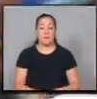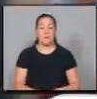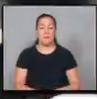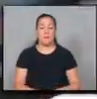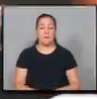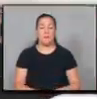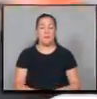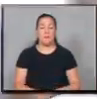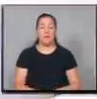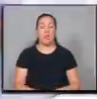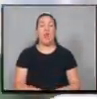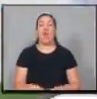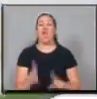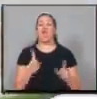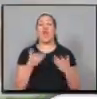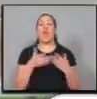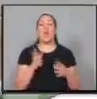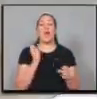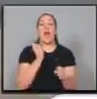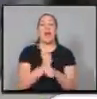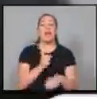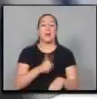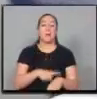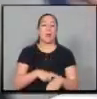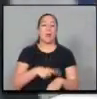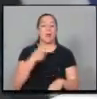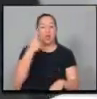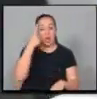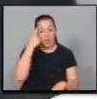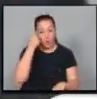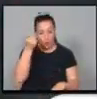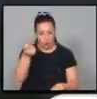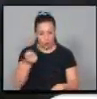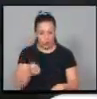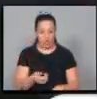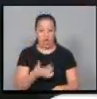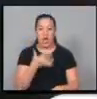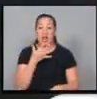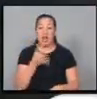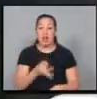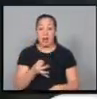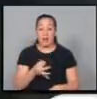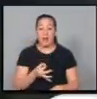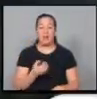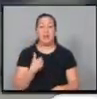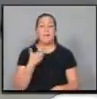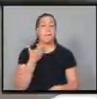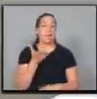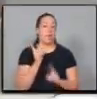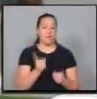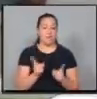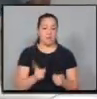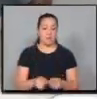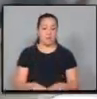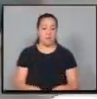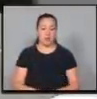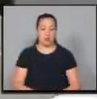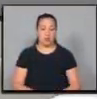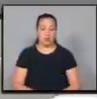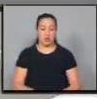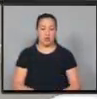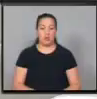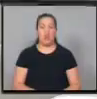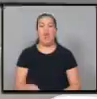digamos que por lo menos no estén libres hasta el momento del juicio, ¿no? La verdad que pedimos eso, pedimos que